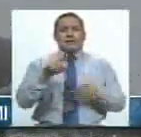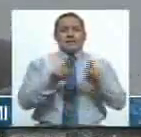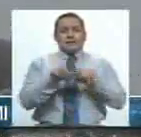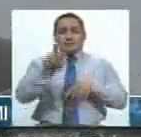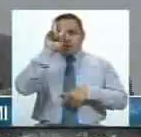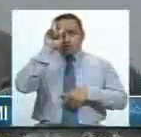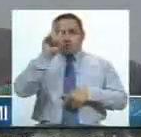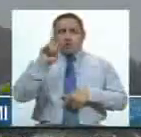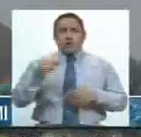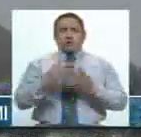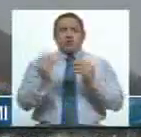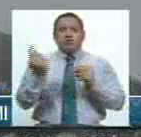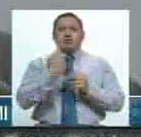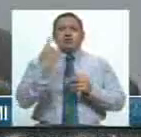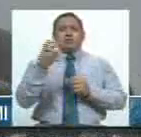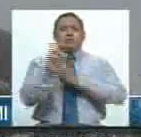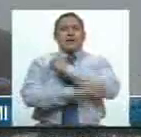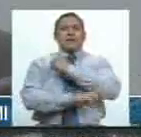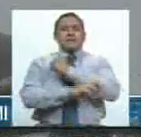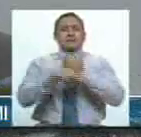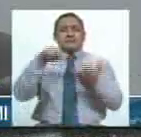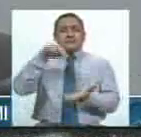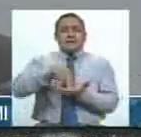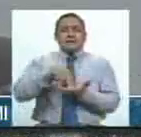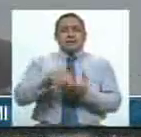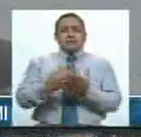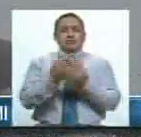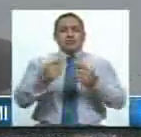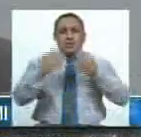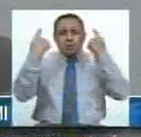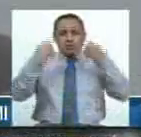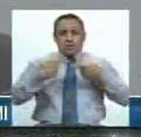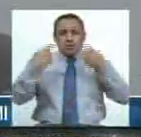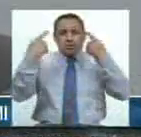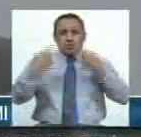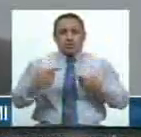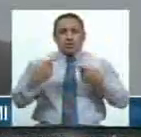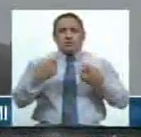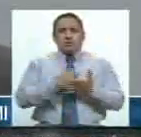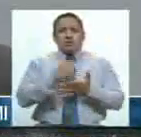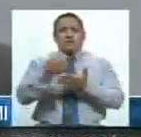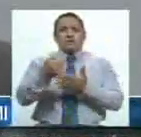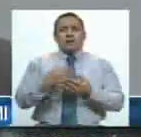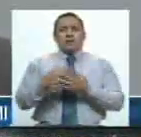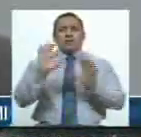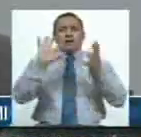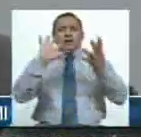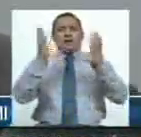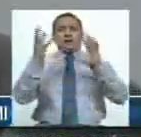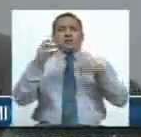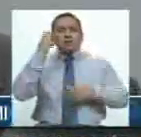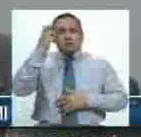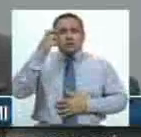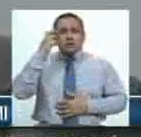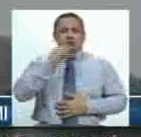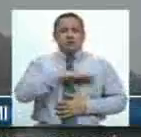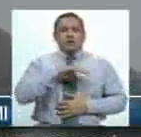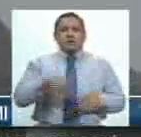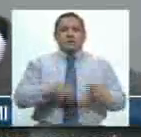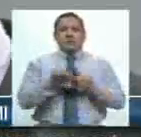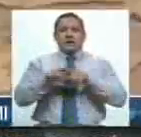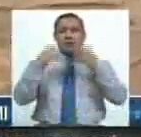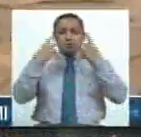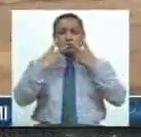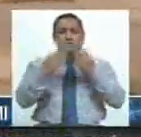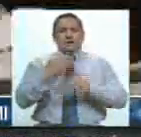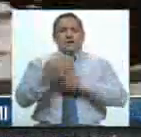Perú, al ser país sede, decisiones sobre financiamiento climático, políticas sociales. O sea, hay una serie de decisiones que se